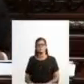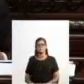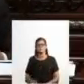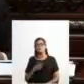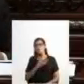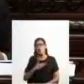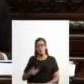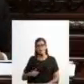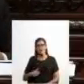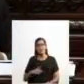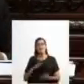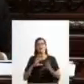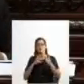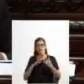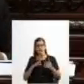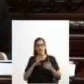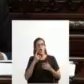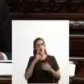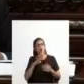El gobierno anda con la yegua enredada en lazo.